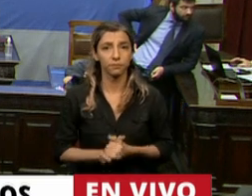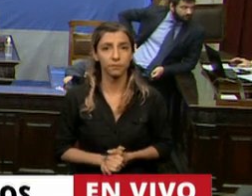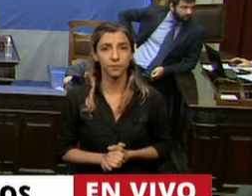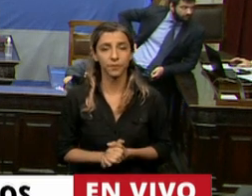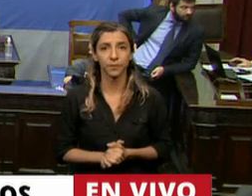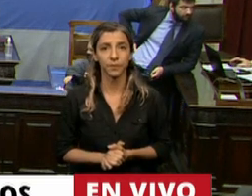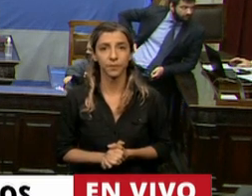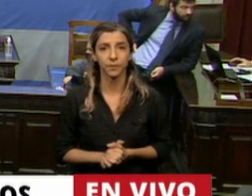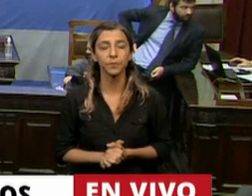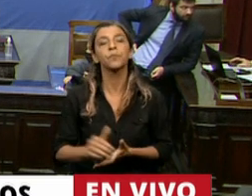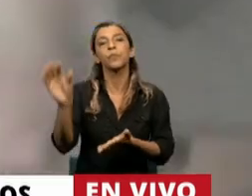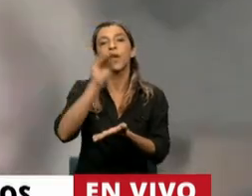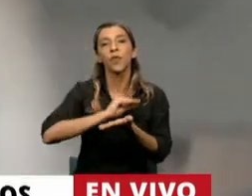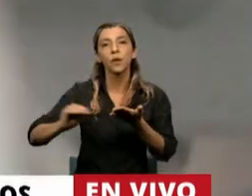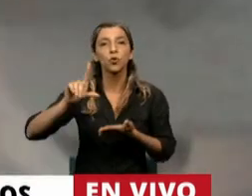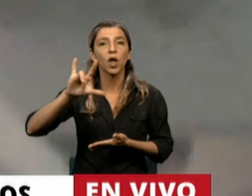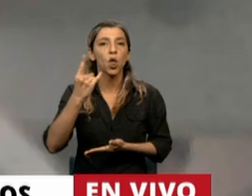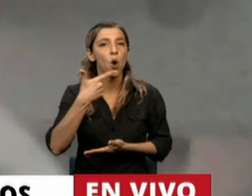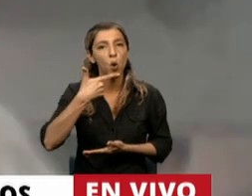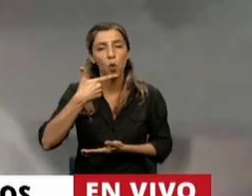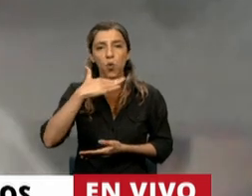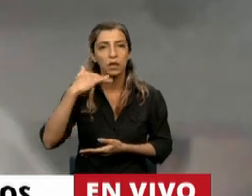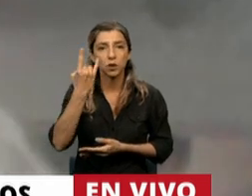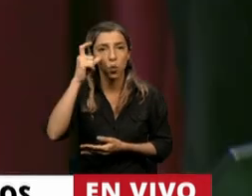voto diputado Luis